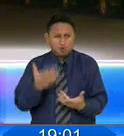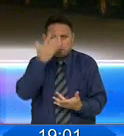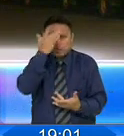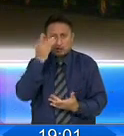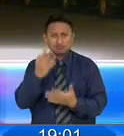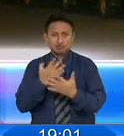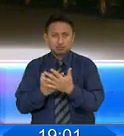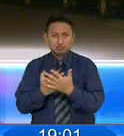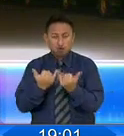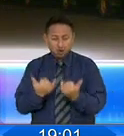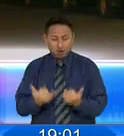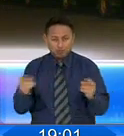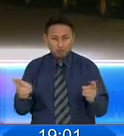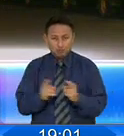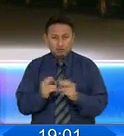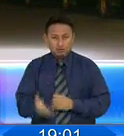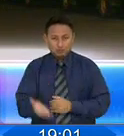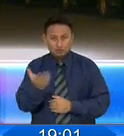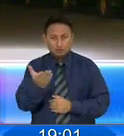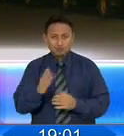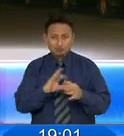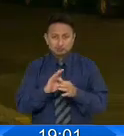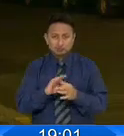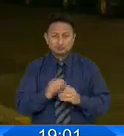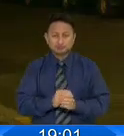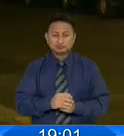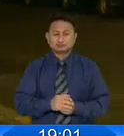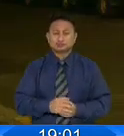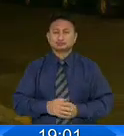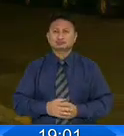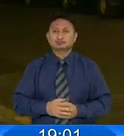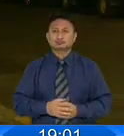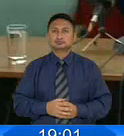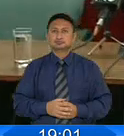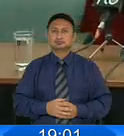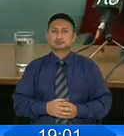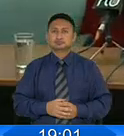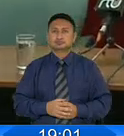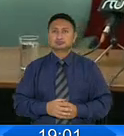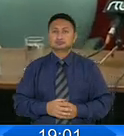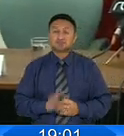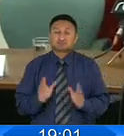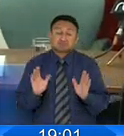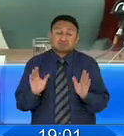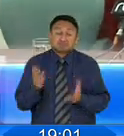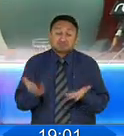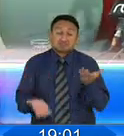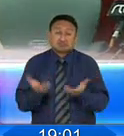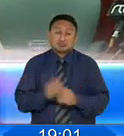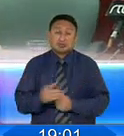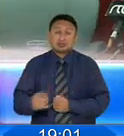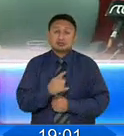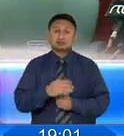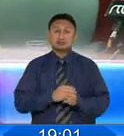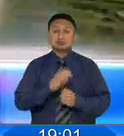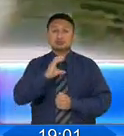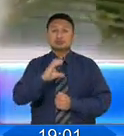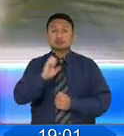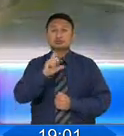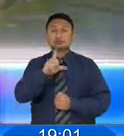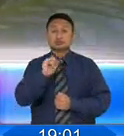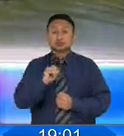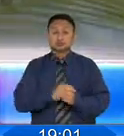A continuación, un reporte de nuestro compañero Héctor Romero. Quizás el contralor subrogante Pablo Celi no se imaginó que un